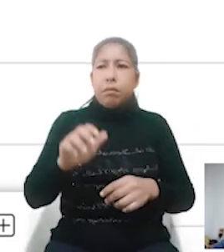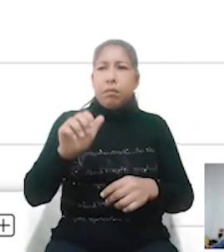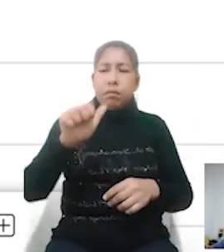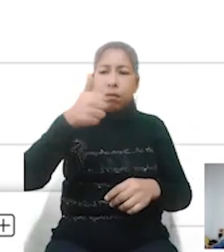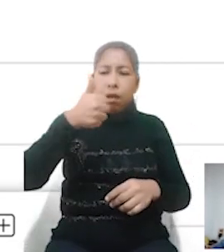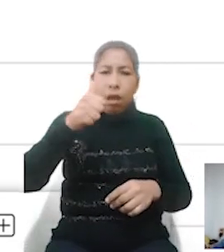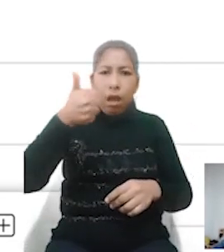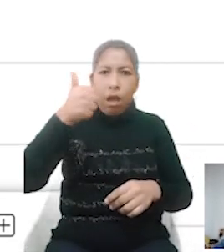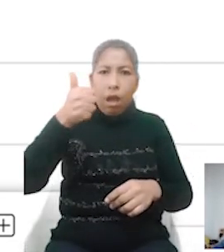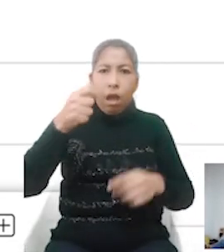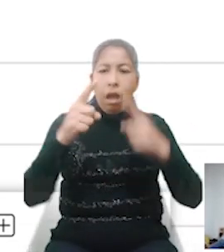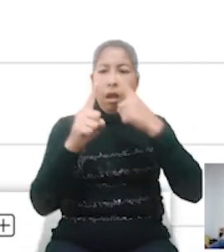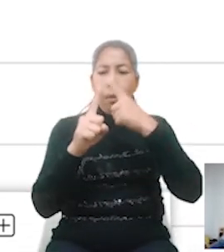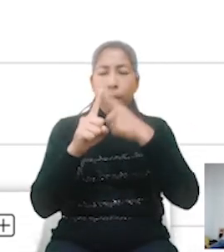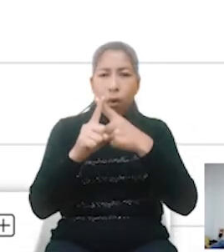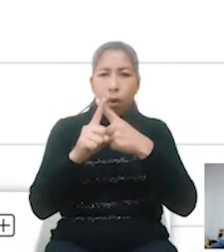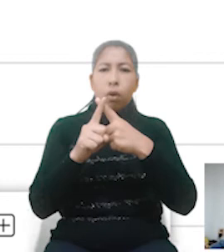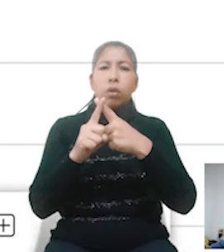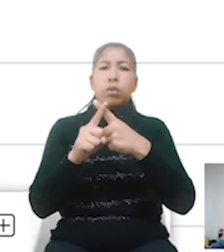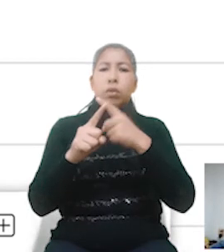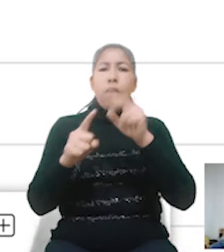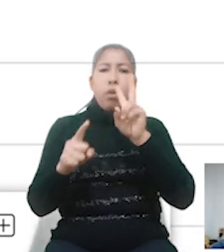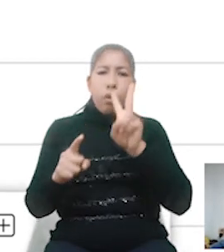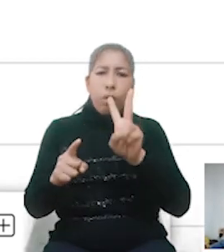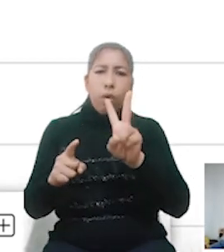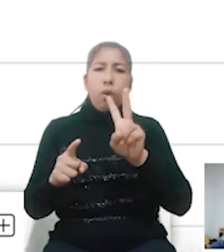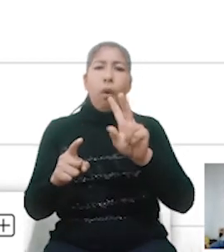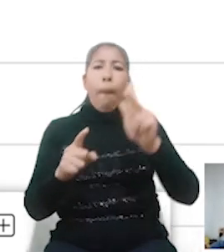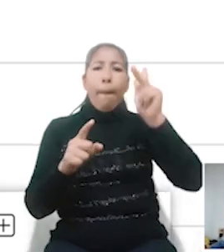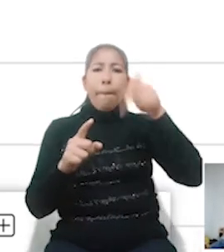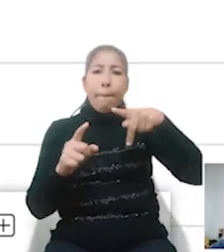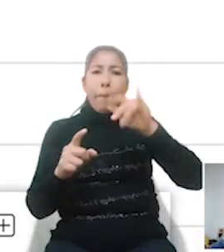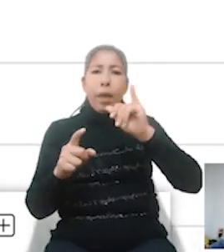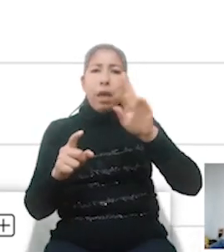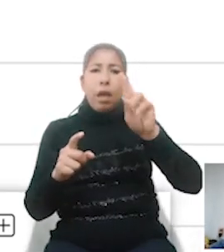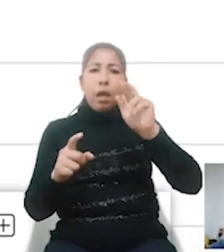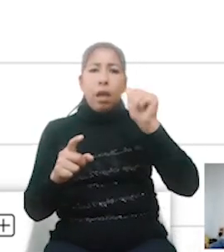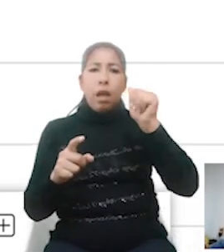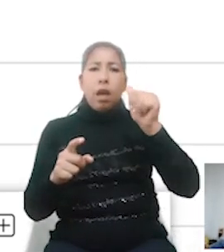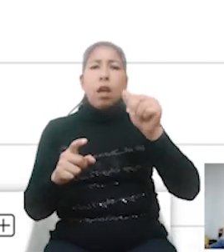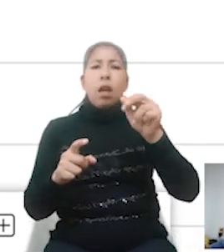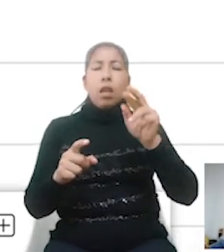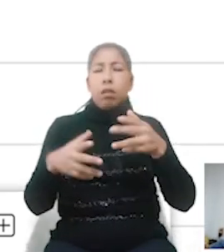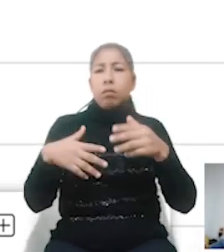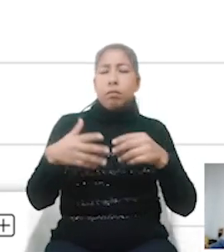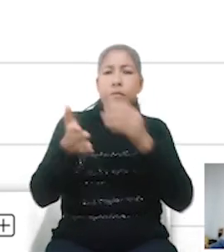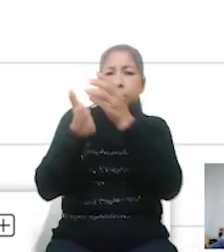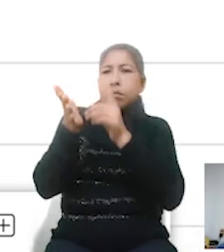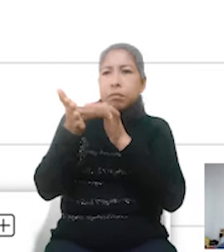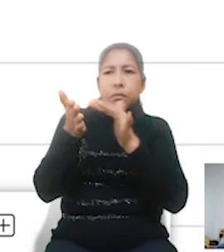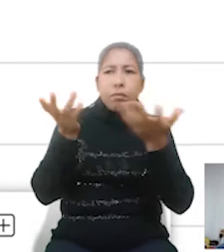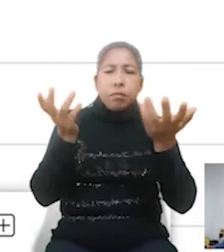las 10,5 vueltas por el valor de cada una de ellas, que es 2 pi